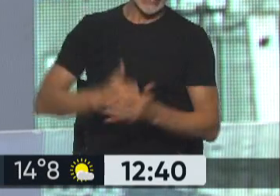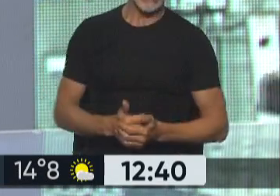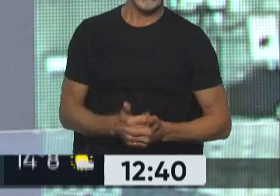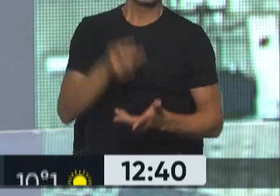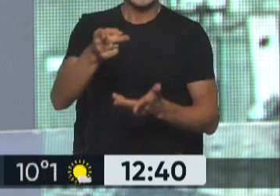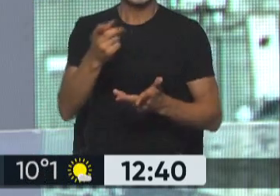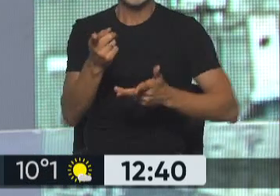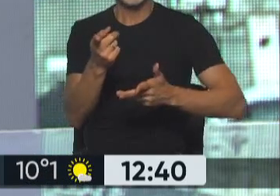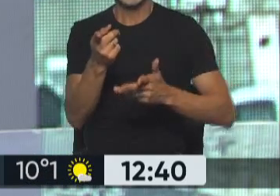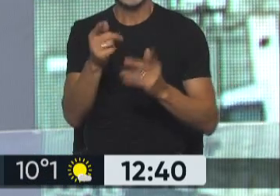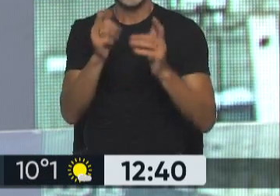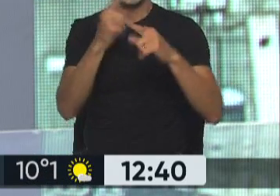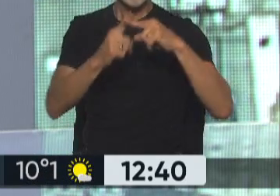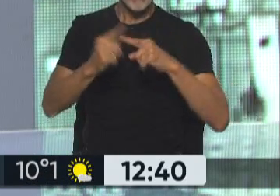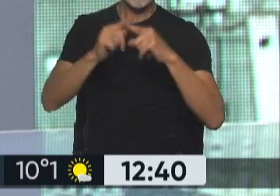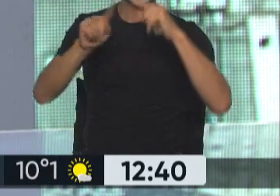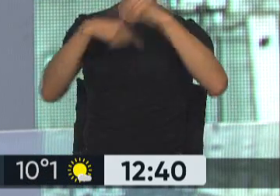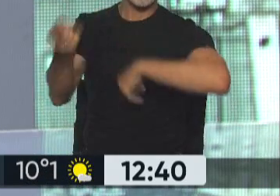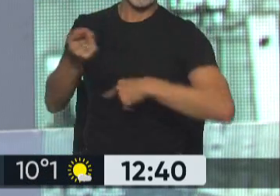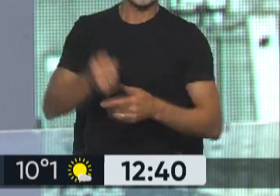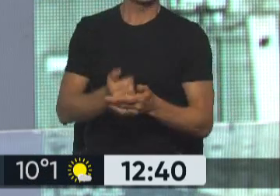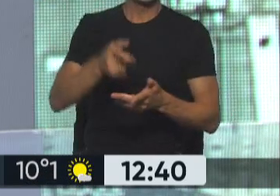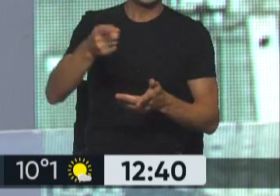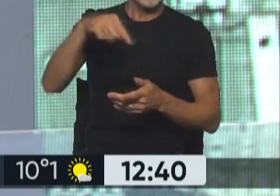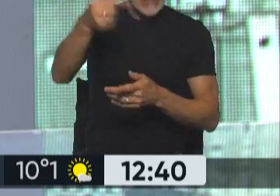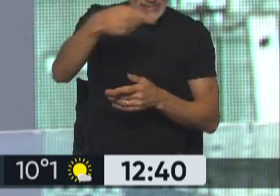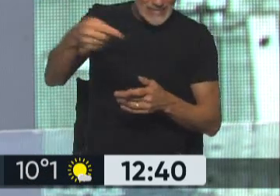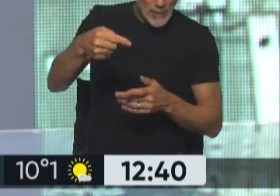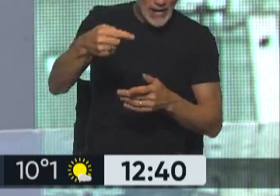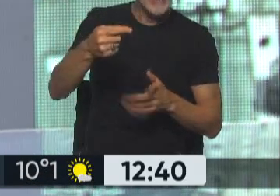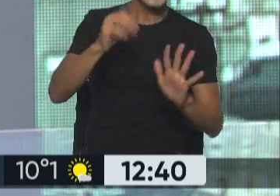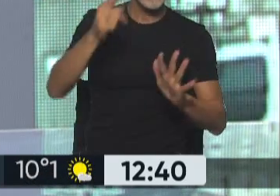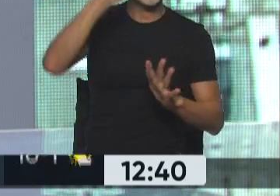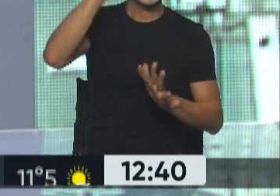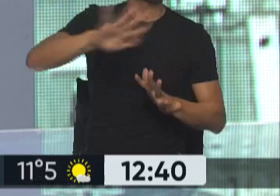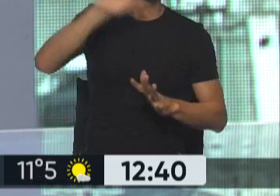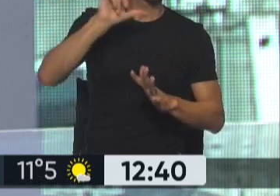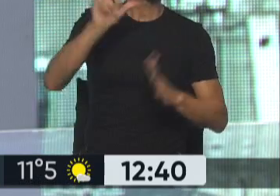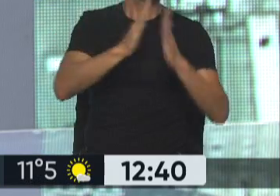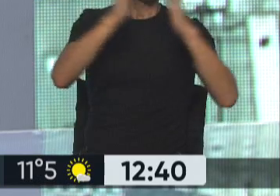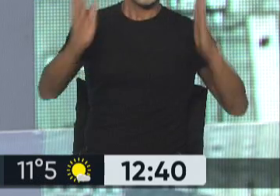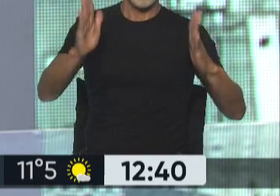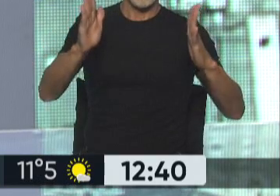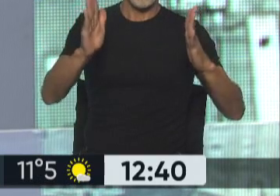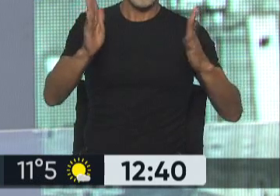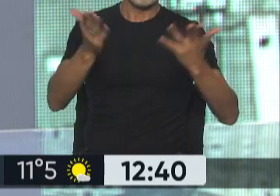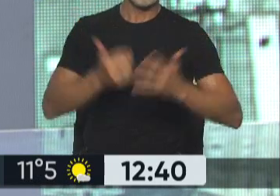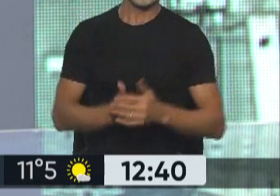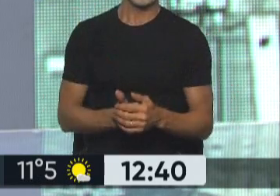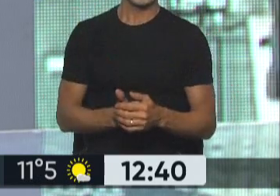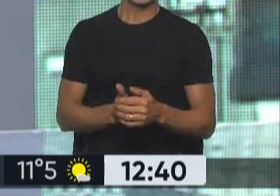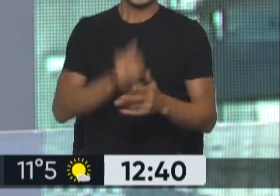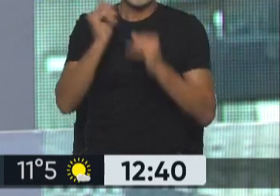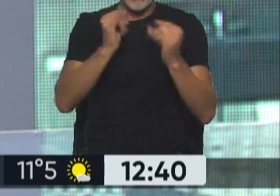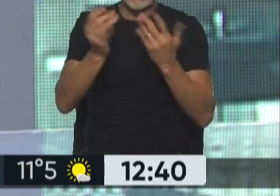impactan sobre el que se conozca el mes que viene el que se conoce la semana que viene es el dato de Julio va en línea la